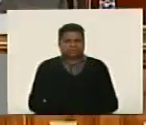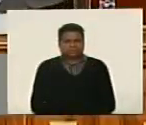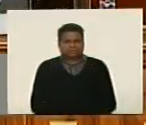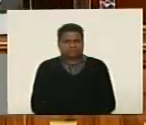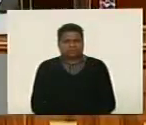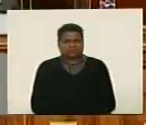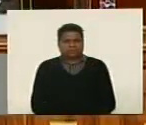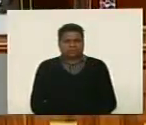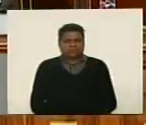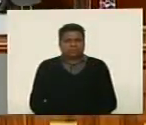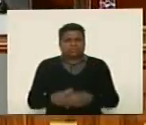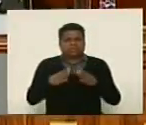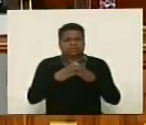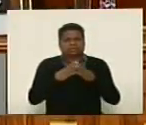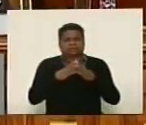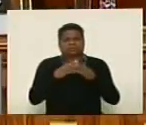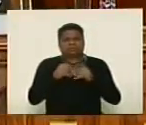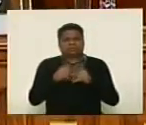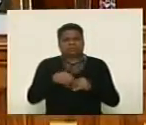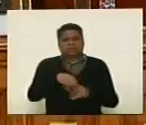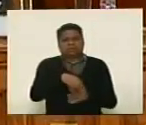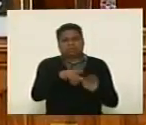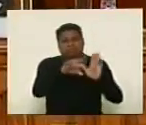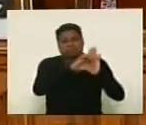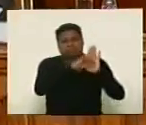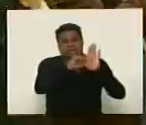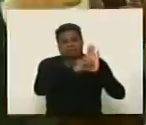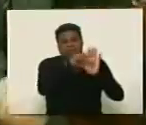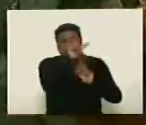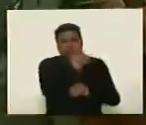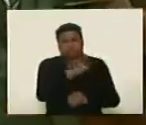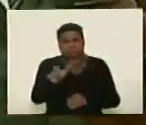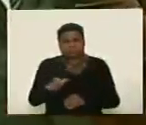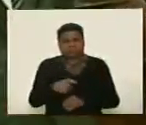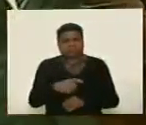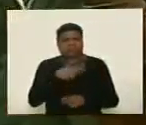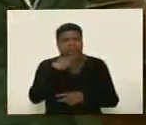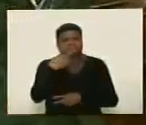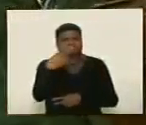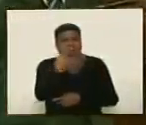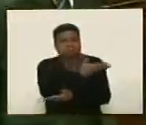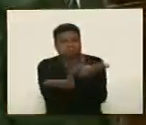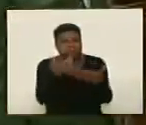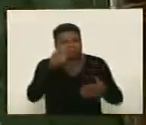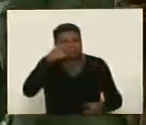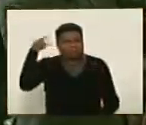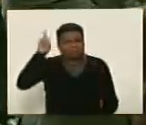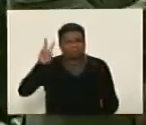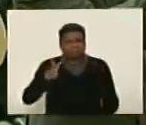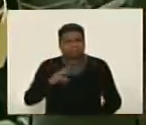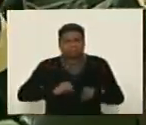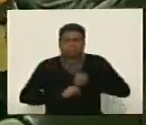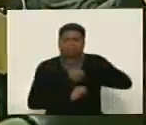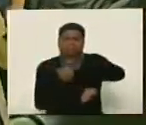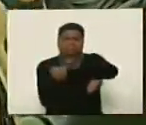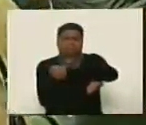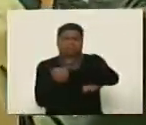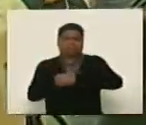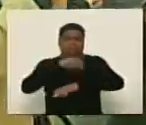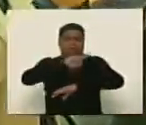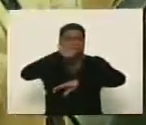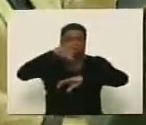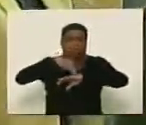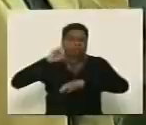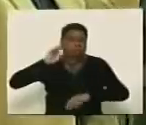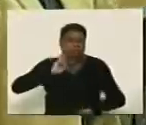los constituyentes y las constituyentes, como voceros y voceras del pueblo soberano, respaldamos a la República